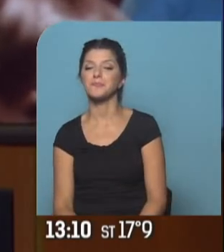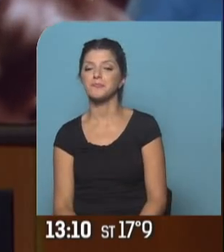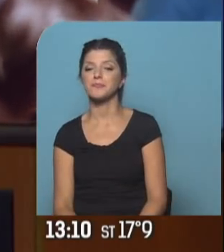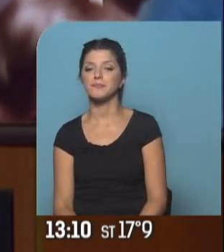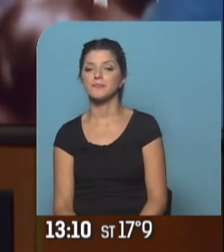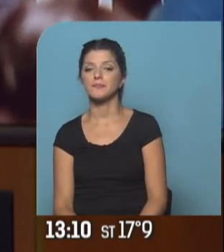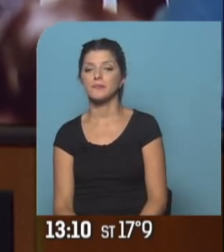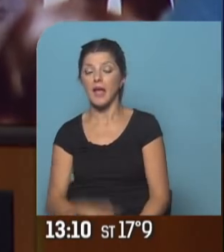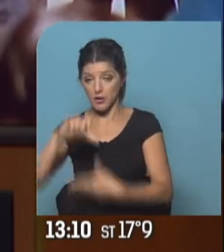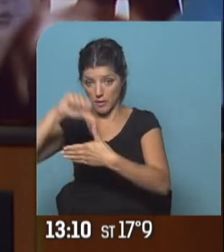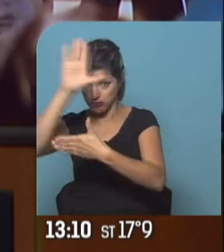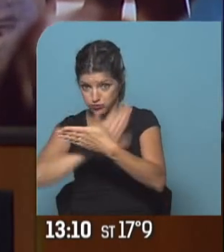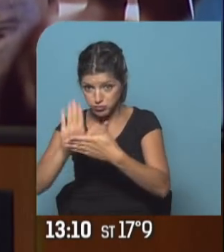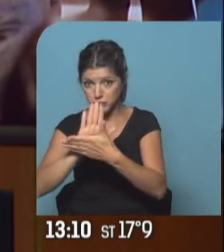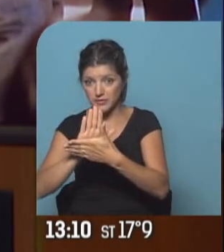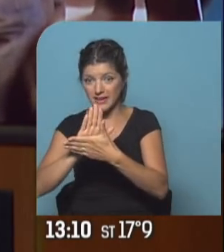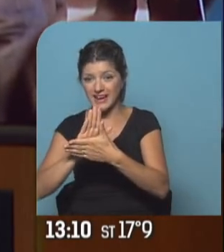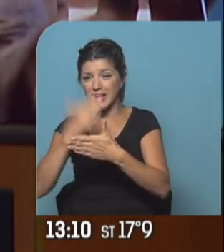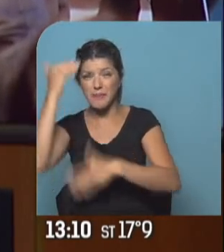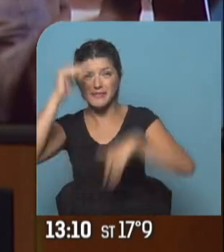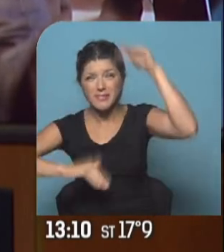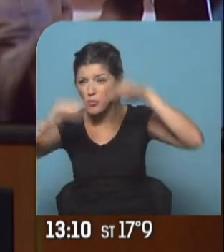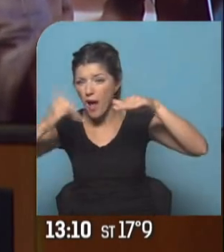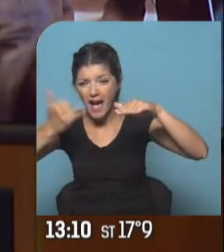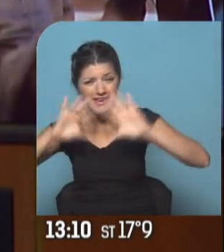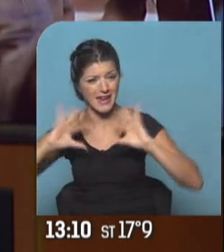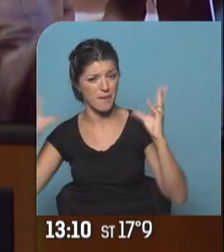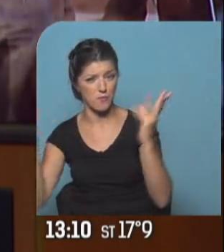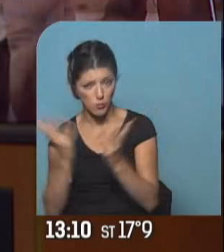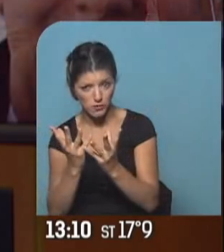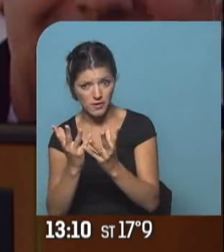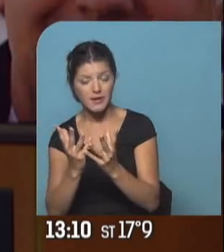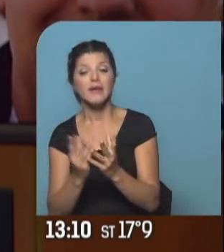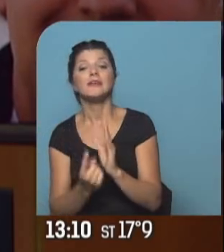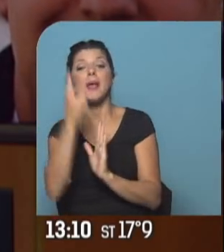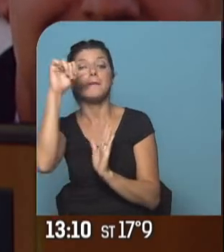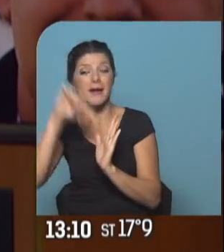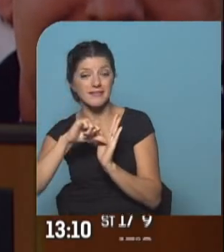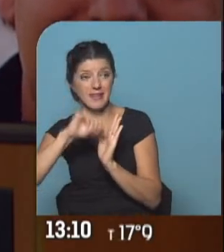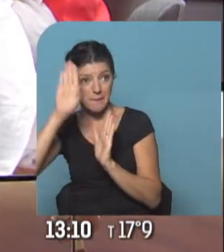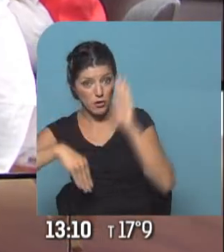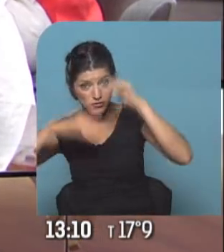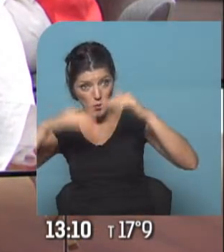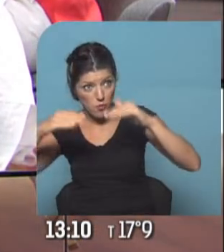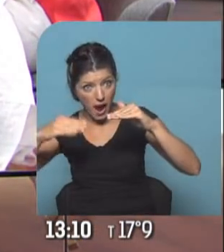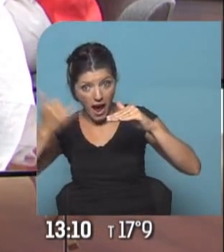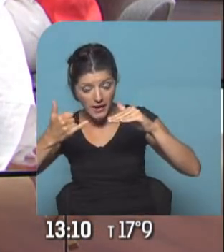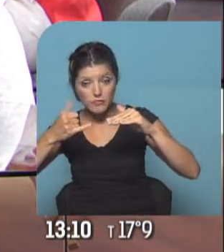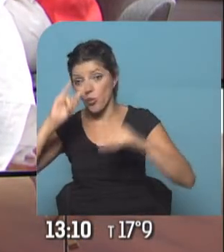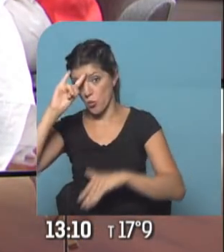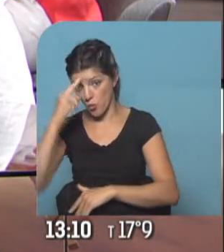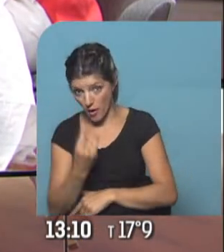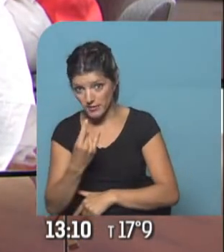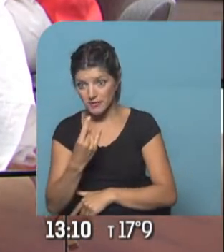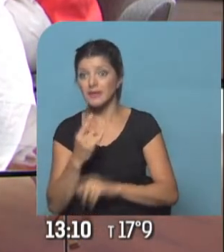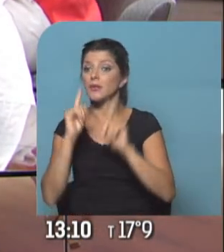es la región más desigual del planeta, como todos sabemos, y el país menos desigual, que es Uruguay, es el más